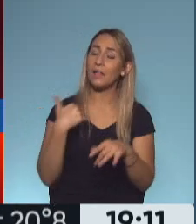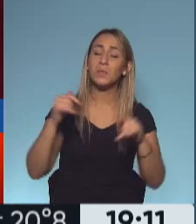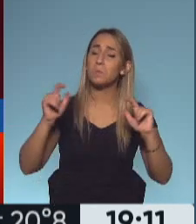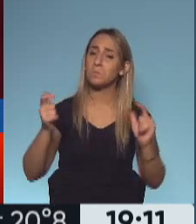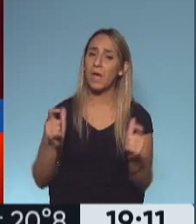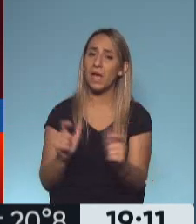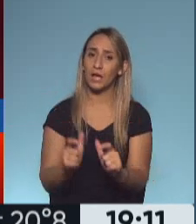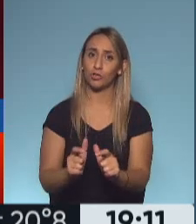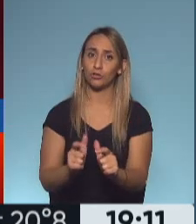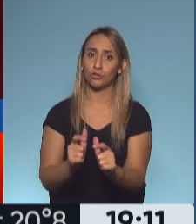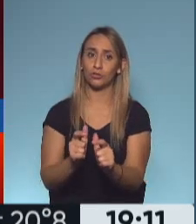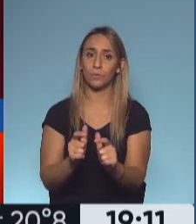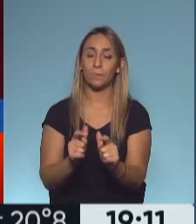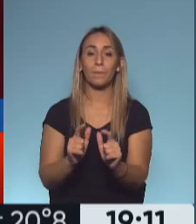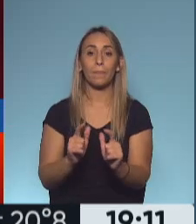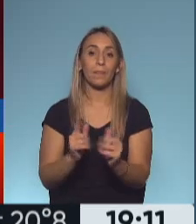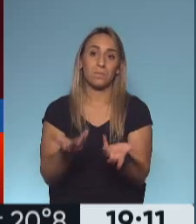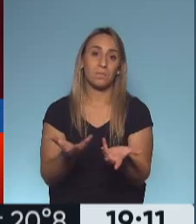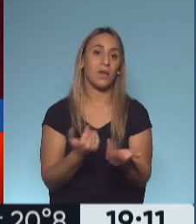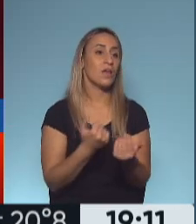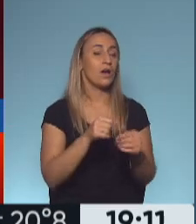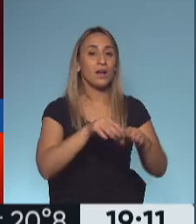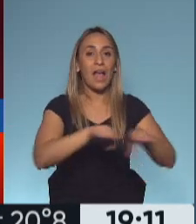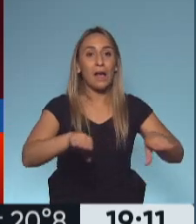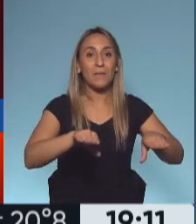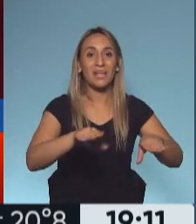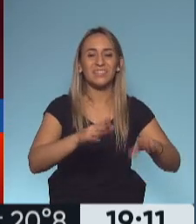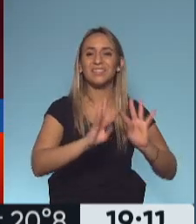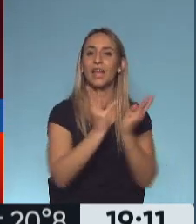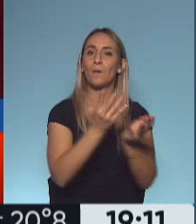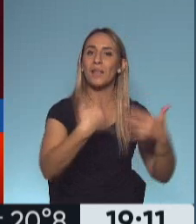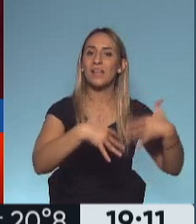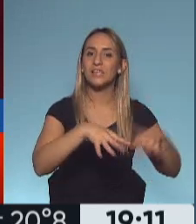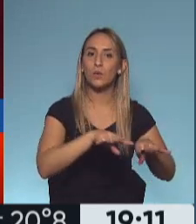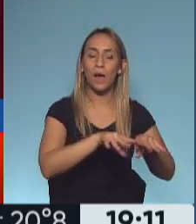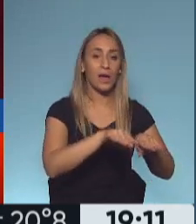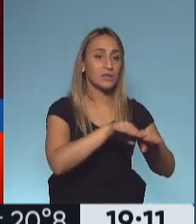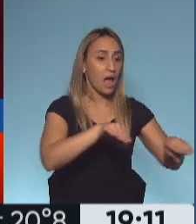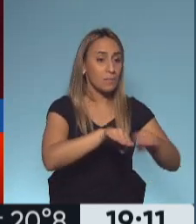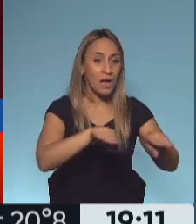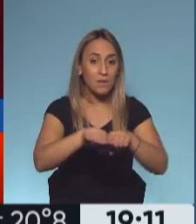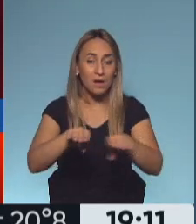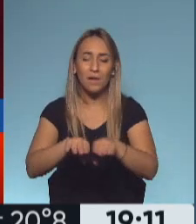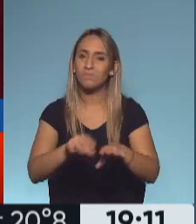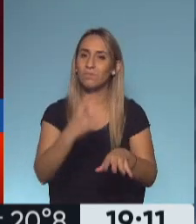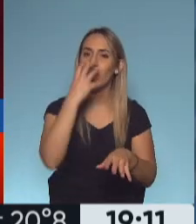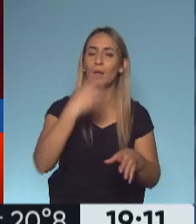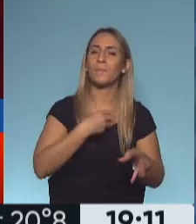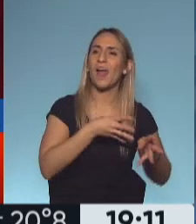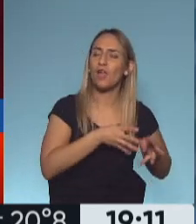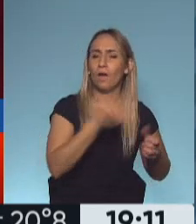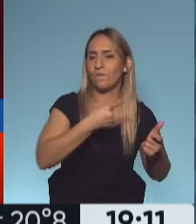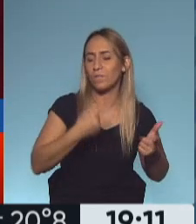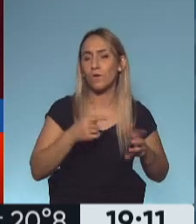casos la oferta de camas de terapia intensiva con respirador y con recurso humano, y en este momento se está trabajando